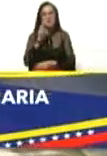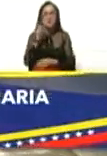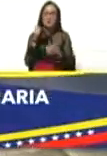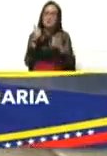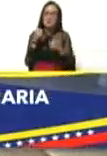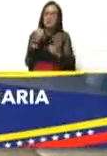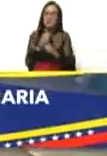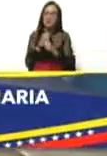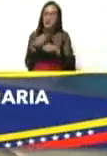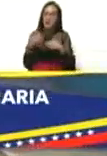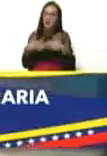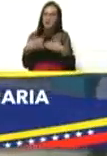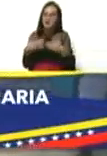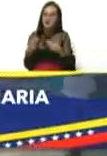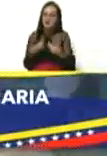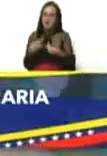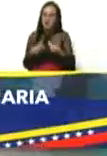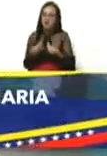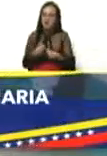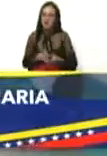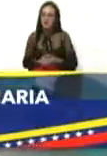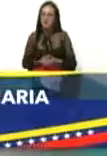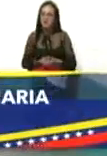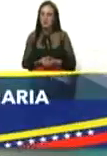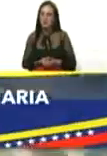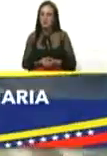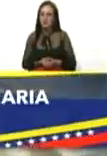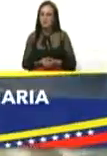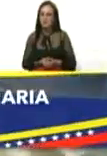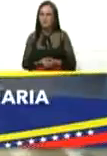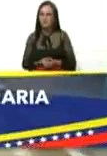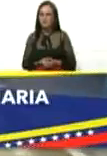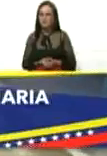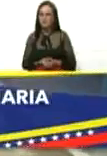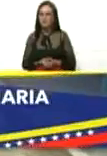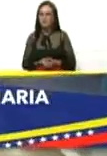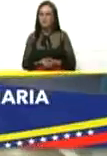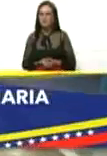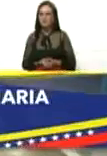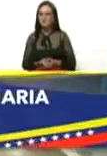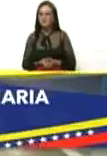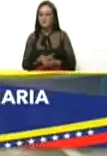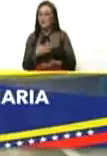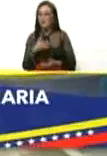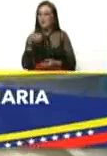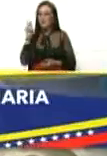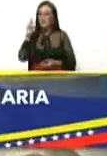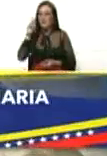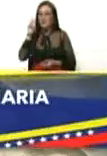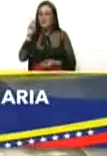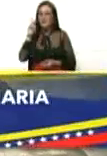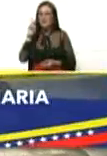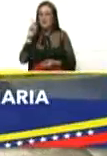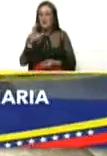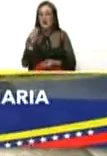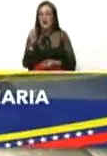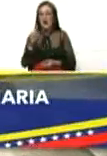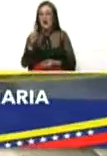trabajos que se hicieron, los trabajos que se siguen haciendo. Pero yo quiero que la profesora